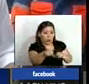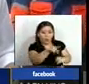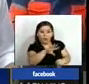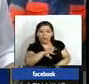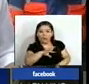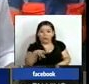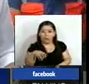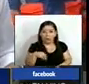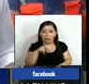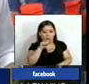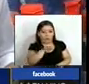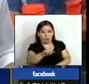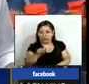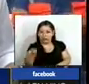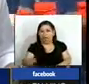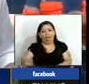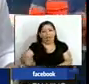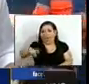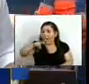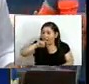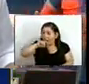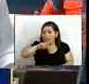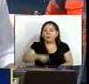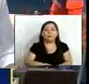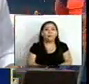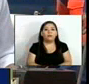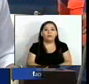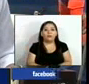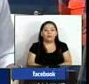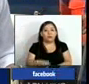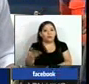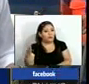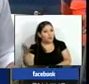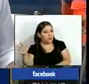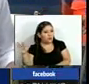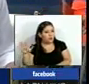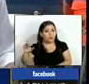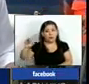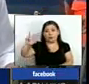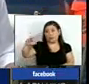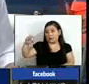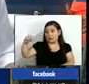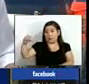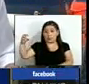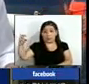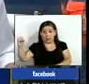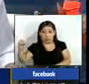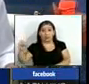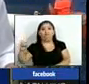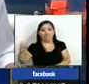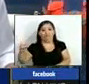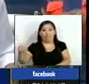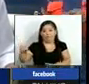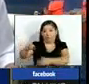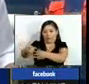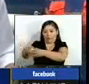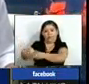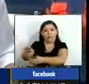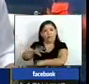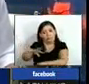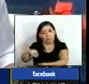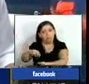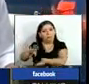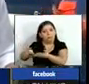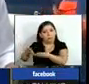eran de familias de escasos recursos. Alrededor de 300 han sido cobradas. Siempre